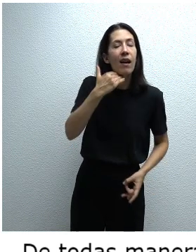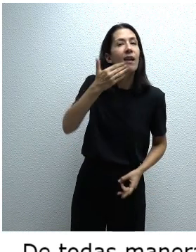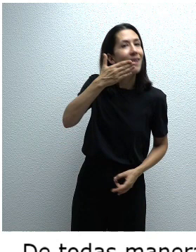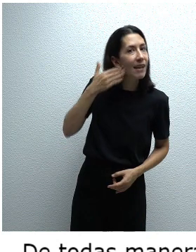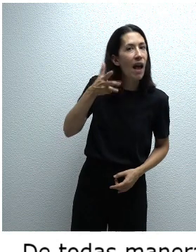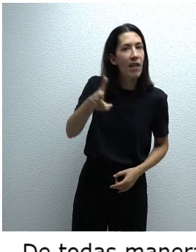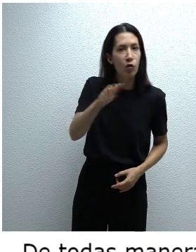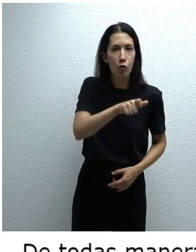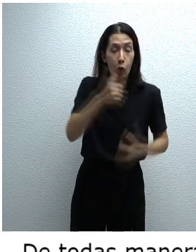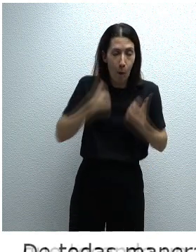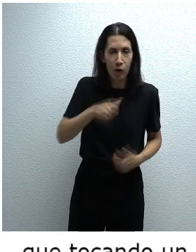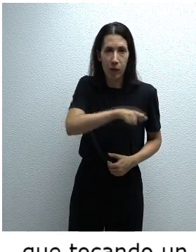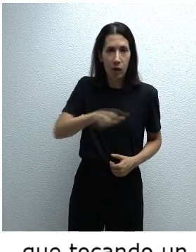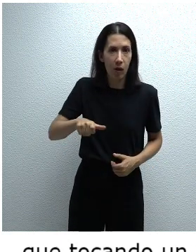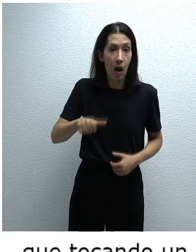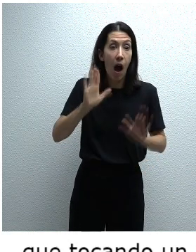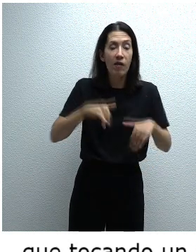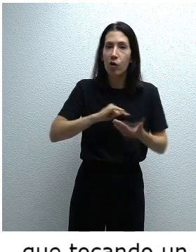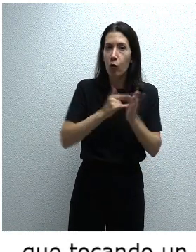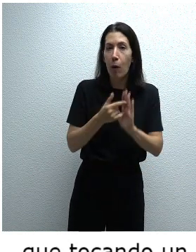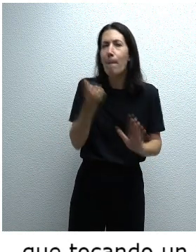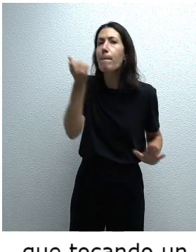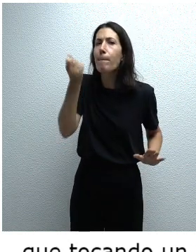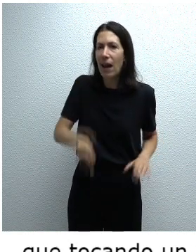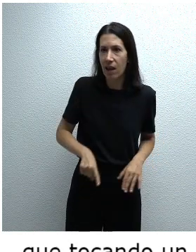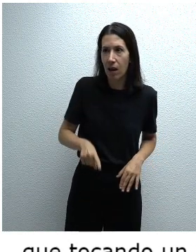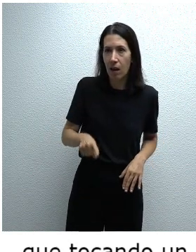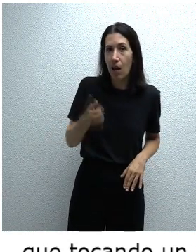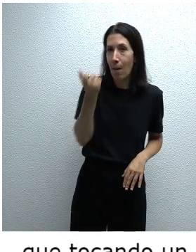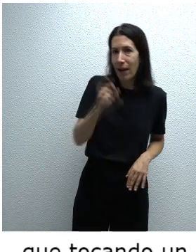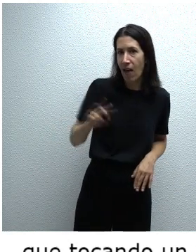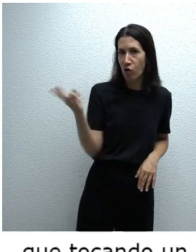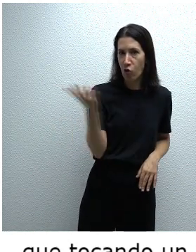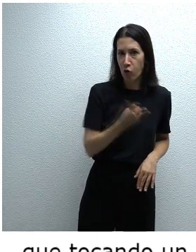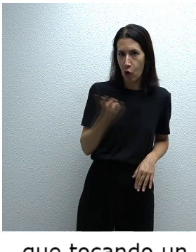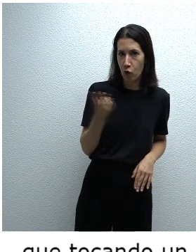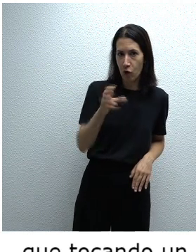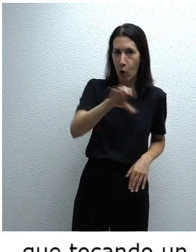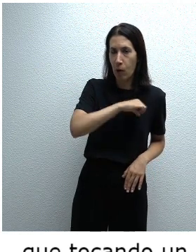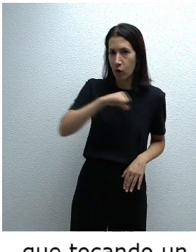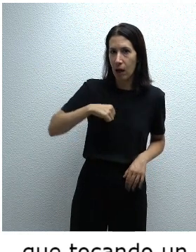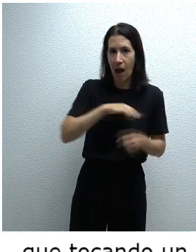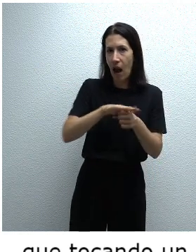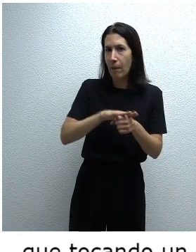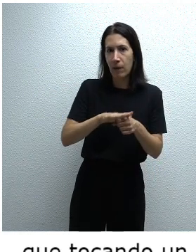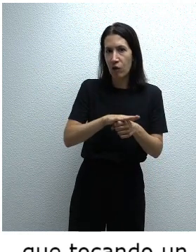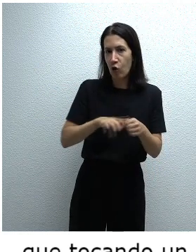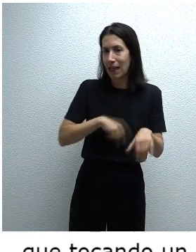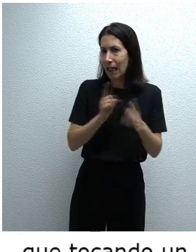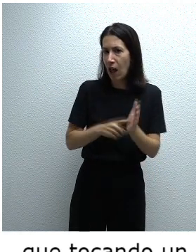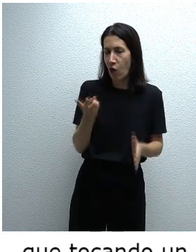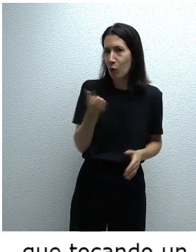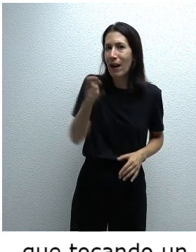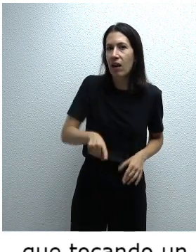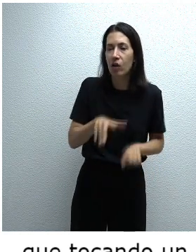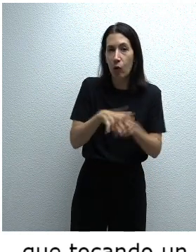humanos de la persona, las soluciones serán similares en una y otra ámbito legislativo. De todas maneras, está